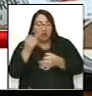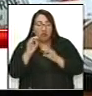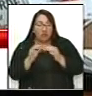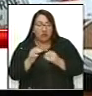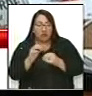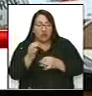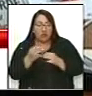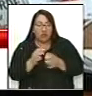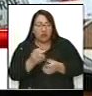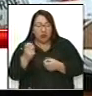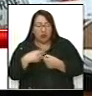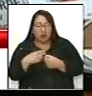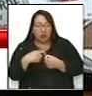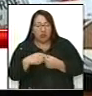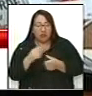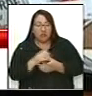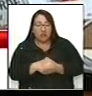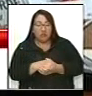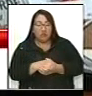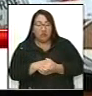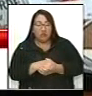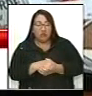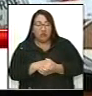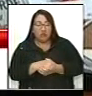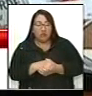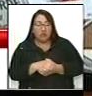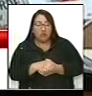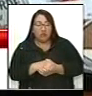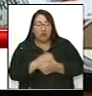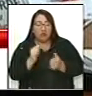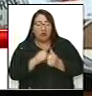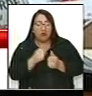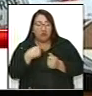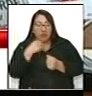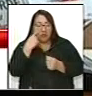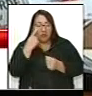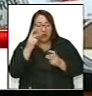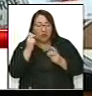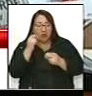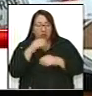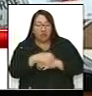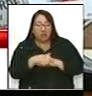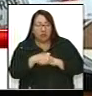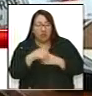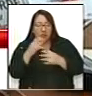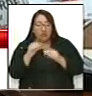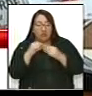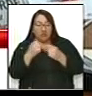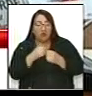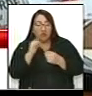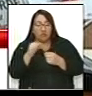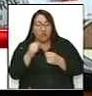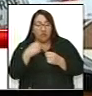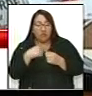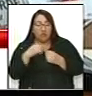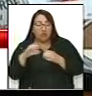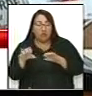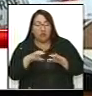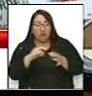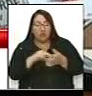presupuesto participativo. Entonces, conozco el tema, felicito el grupo, porque sí deberíamos de